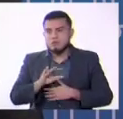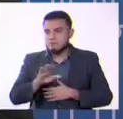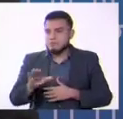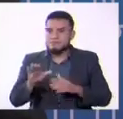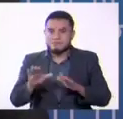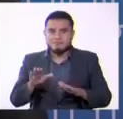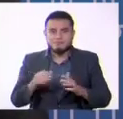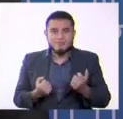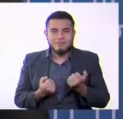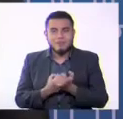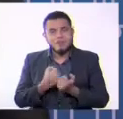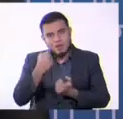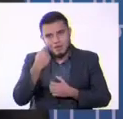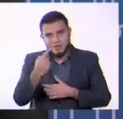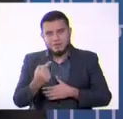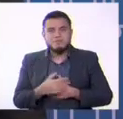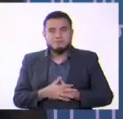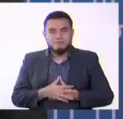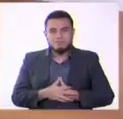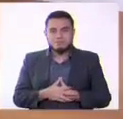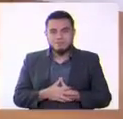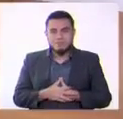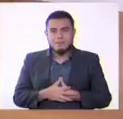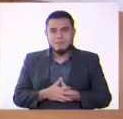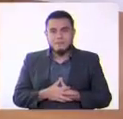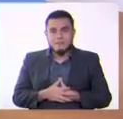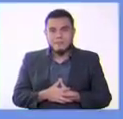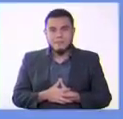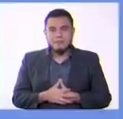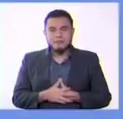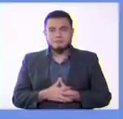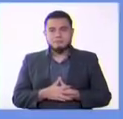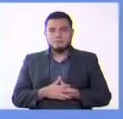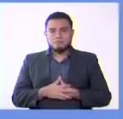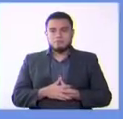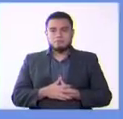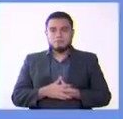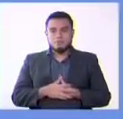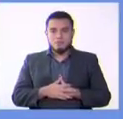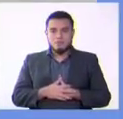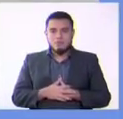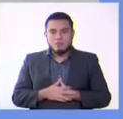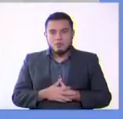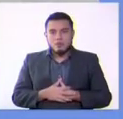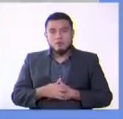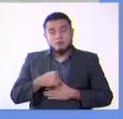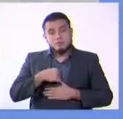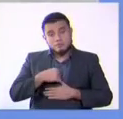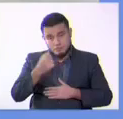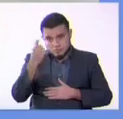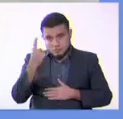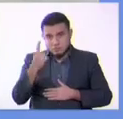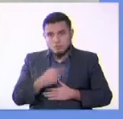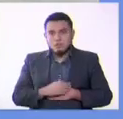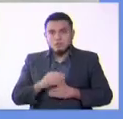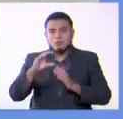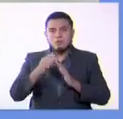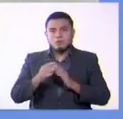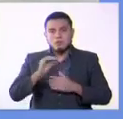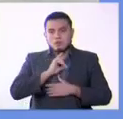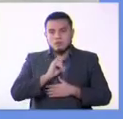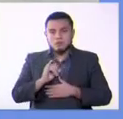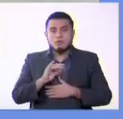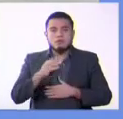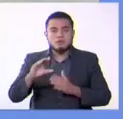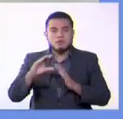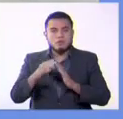y vamos a ver las cápsulas. Vamos a verlo. Lo que yo entiendo por cultura e identidad es que la cultura